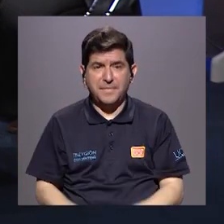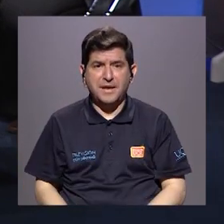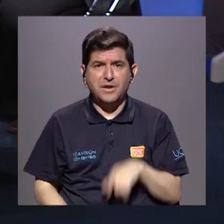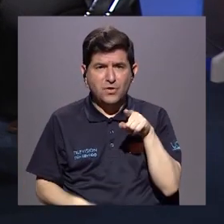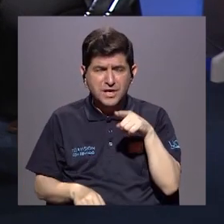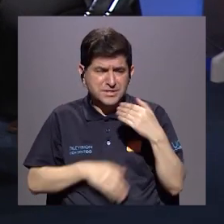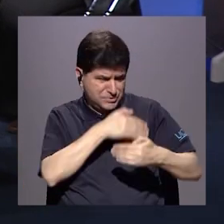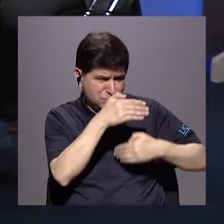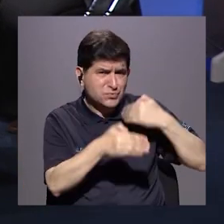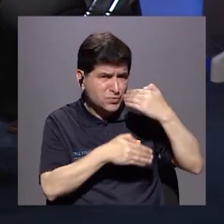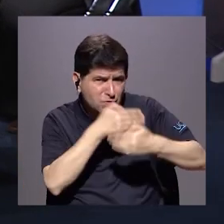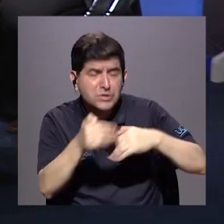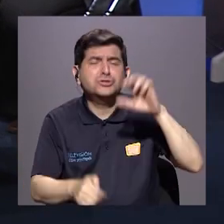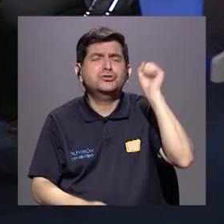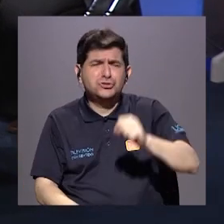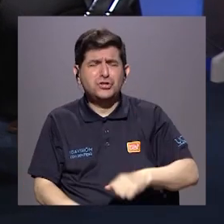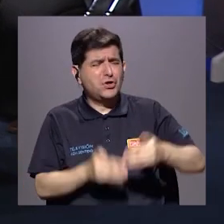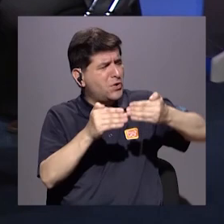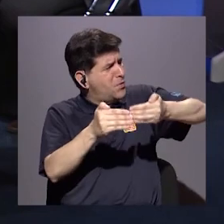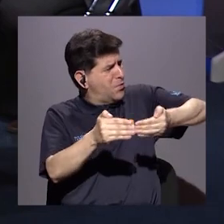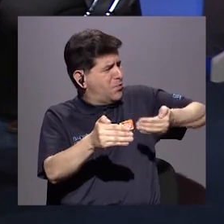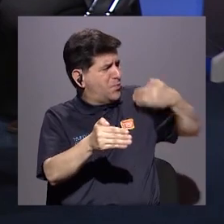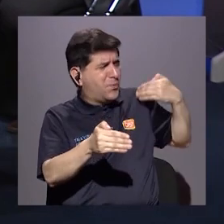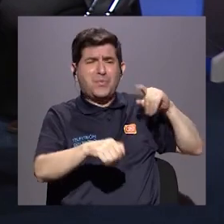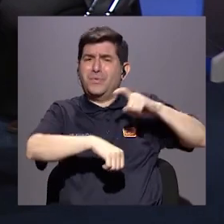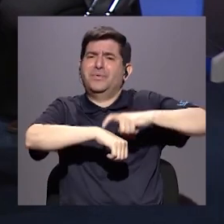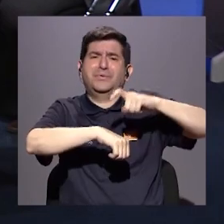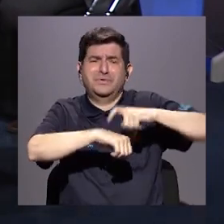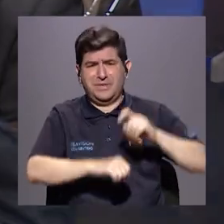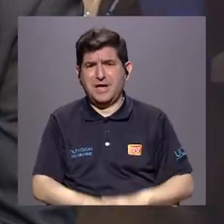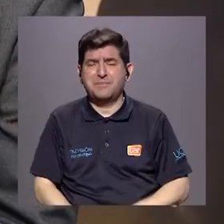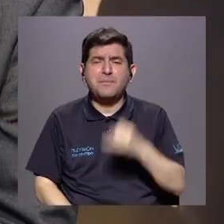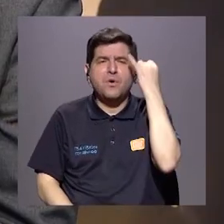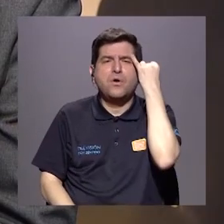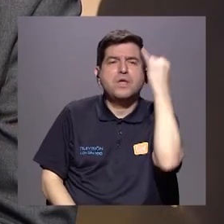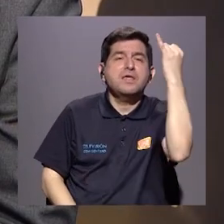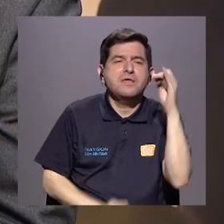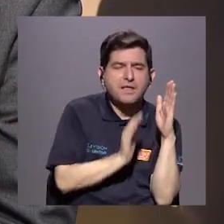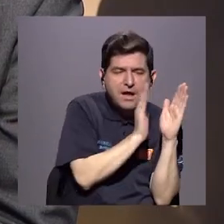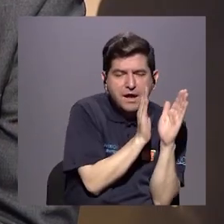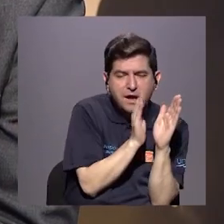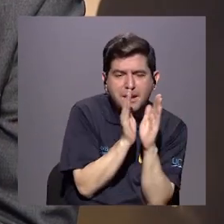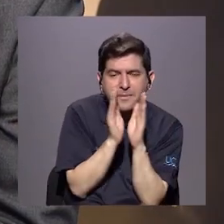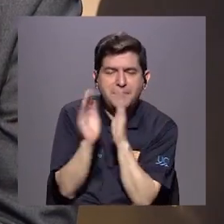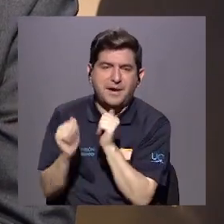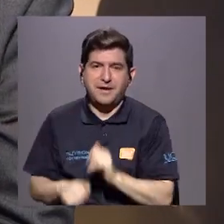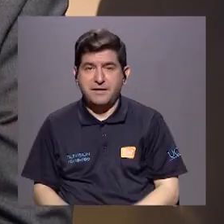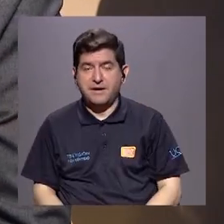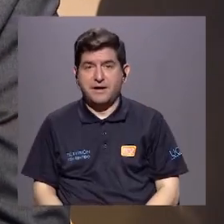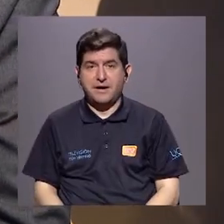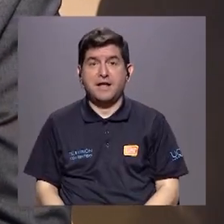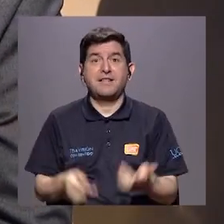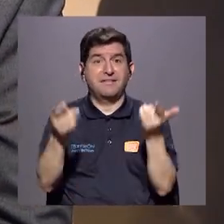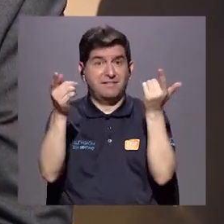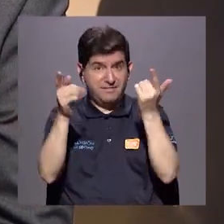que están de gestha por mucho tiempo es lo que sea y toda una ideación una planificación incluso de hecho una de las